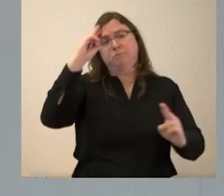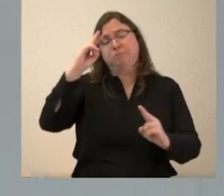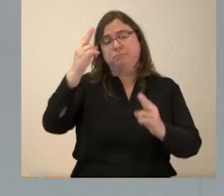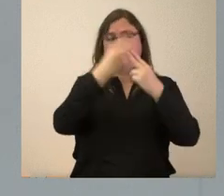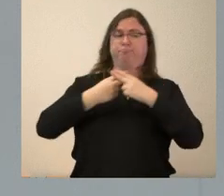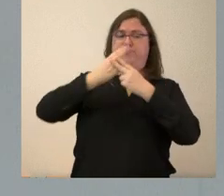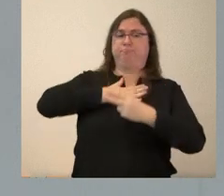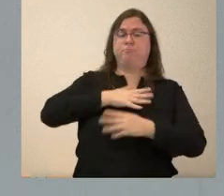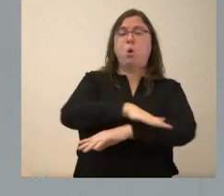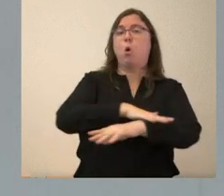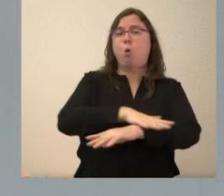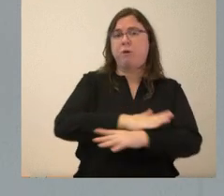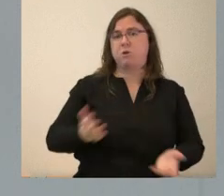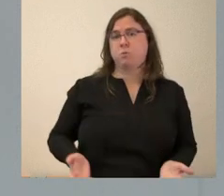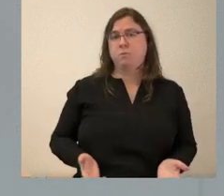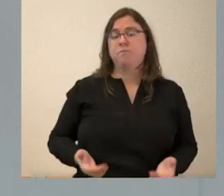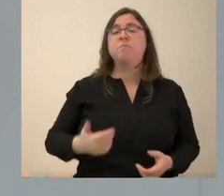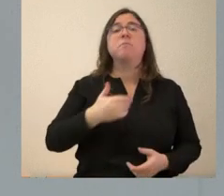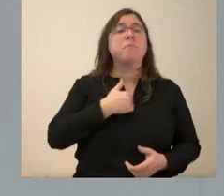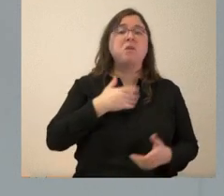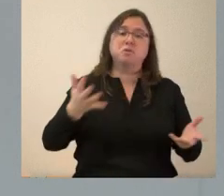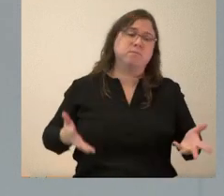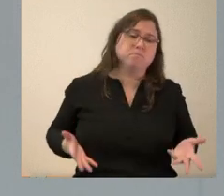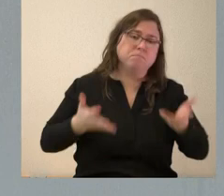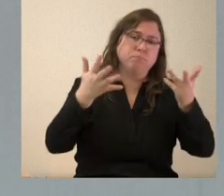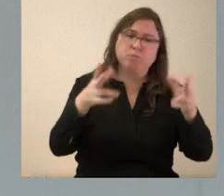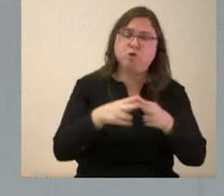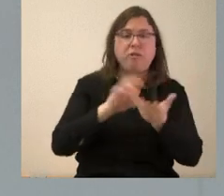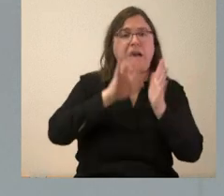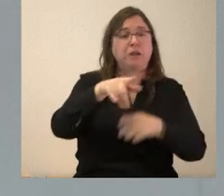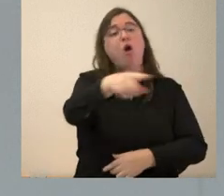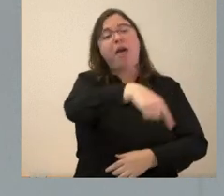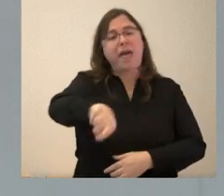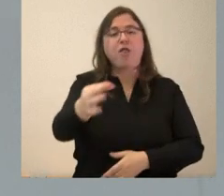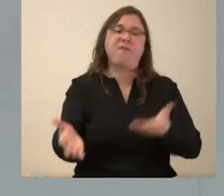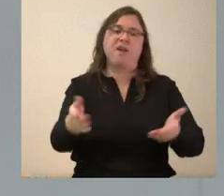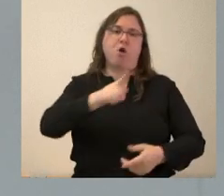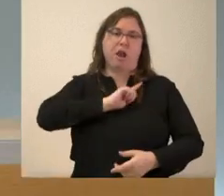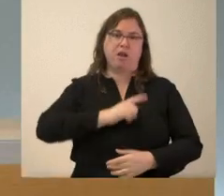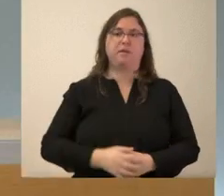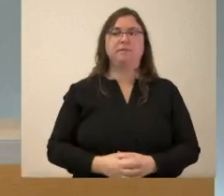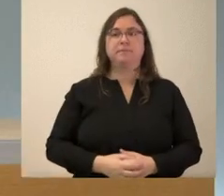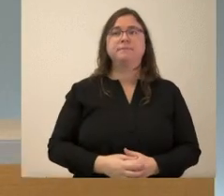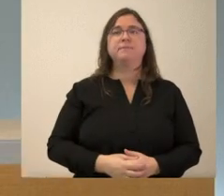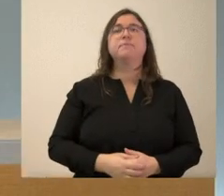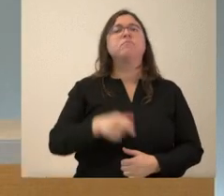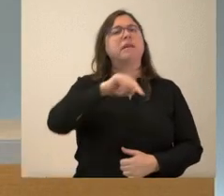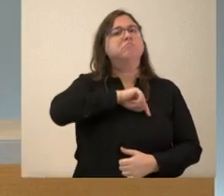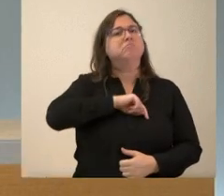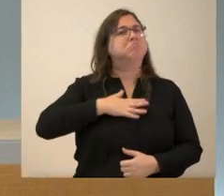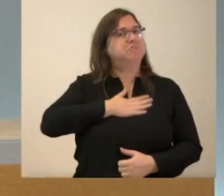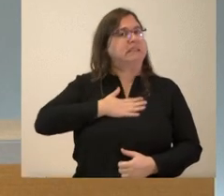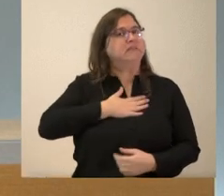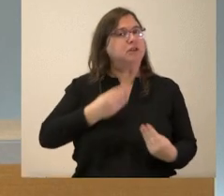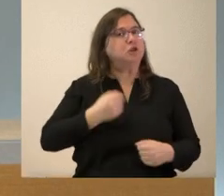este gobierno que es a quien corresponde entonces servimos a la sociedad de Castilla y león y es la sociedad de Castilla y aunque nos tiene que valorar se sienten satisfechos con la